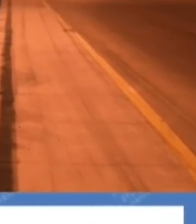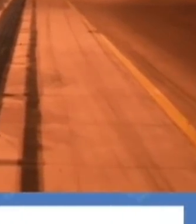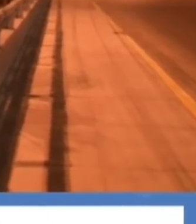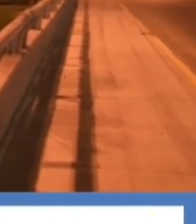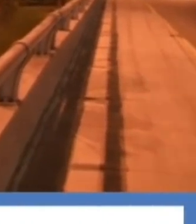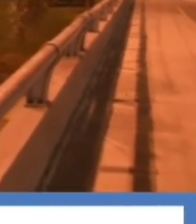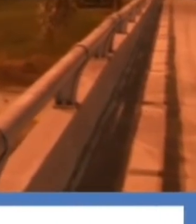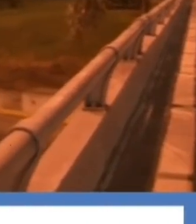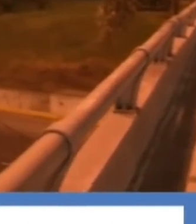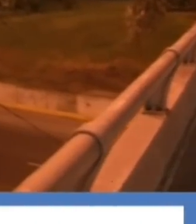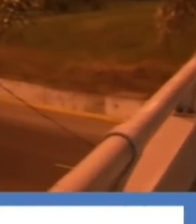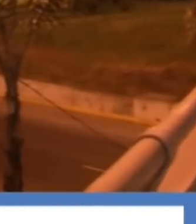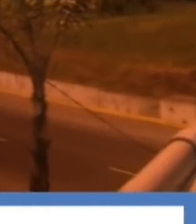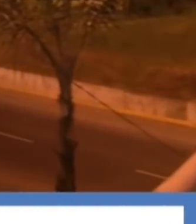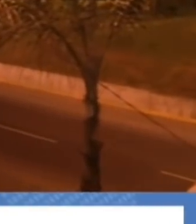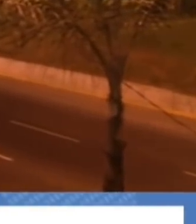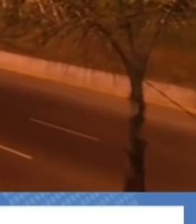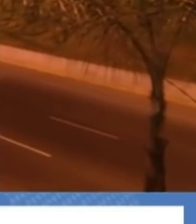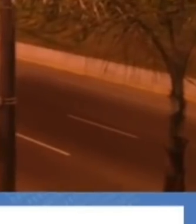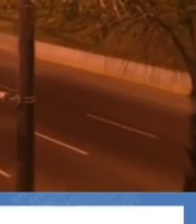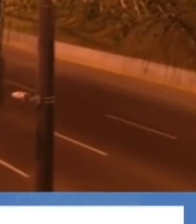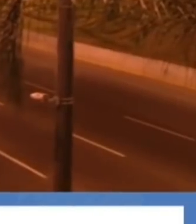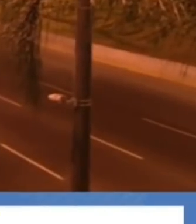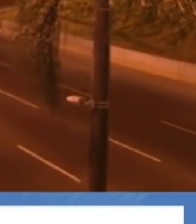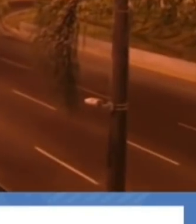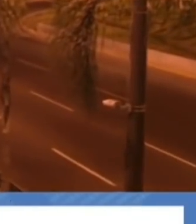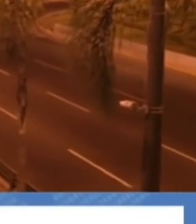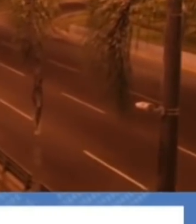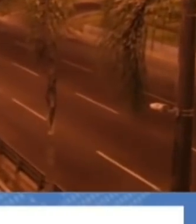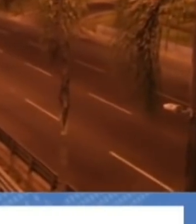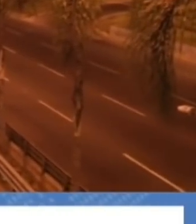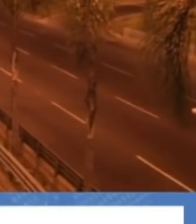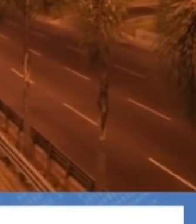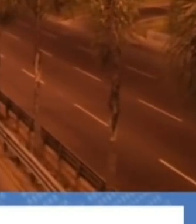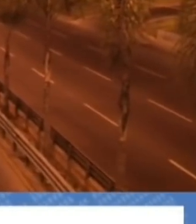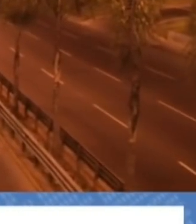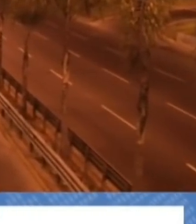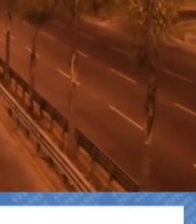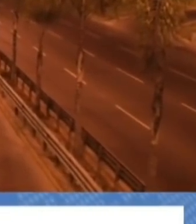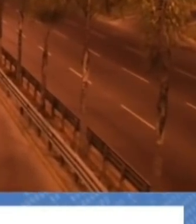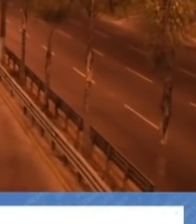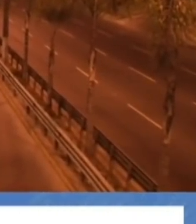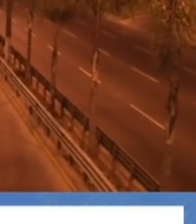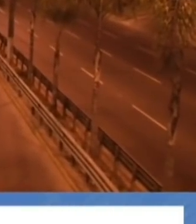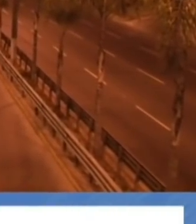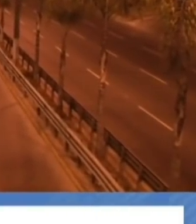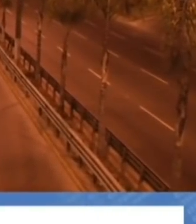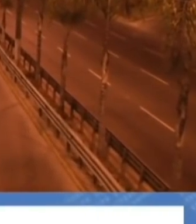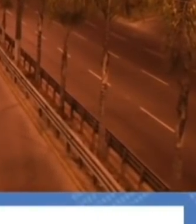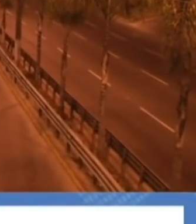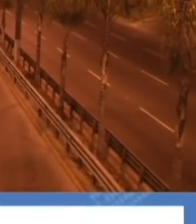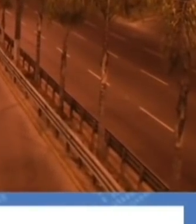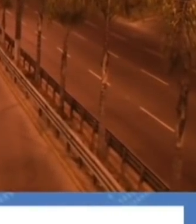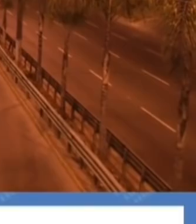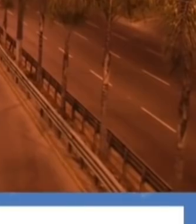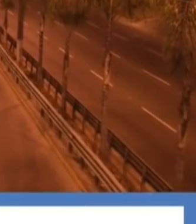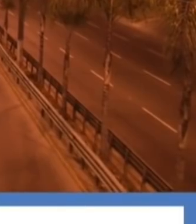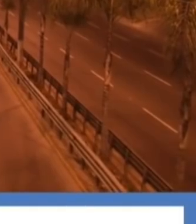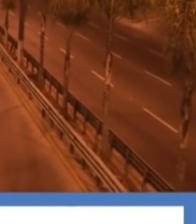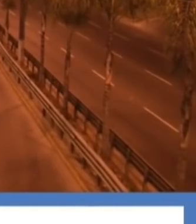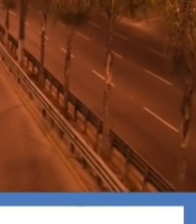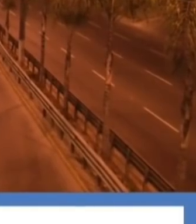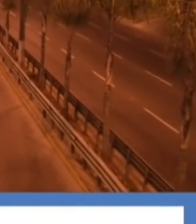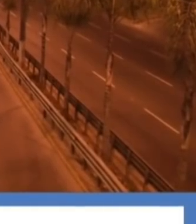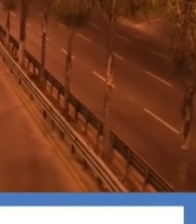desenvolviendo esta inmovilización social obligatoria. Durante la noche, en todo Lima, sí se han intervenido haciendo